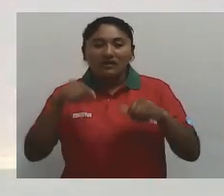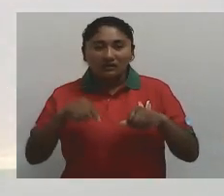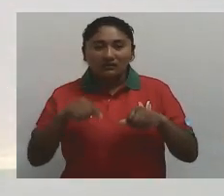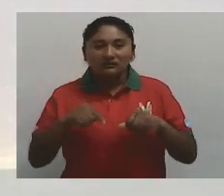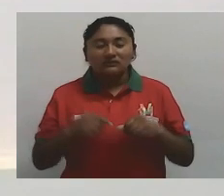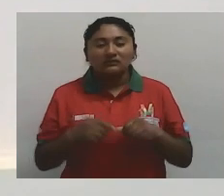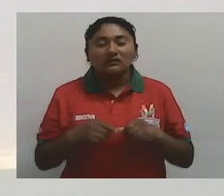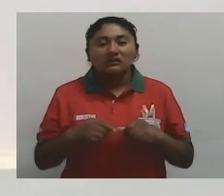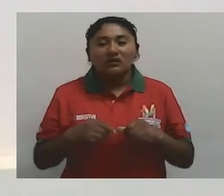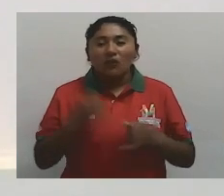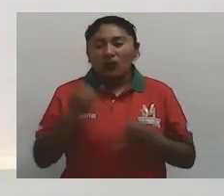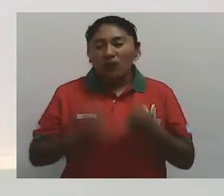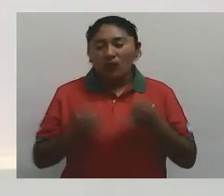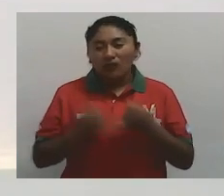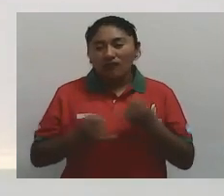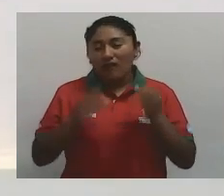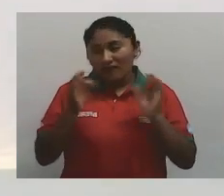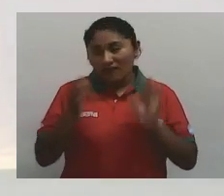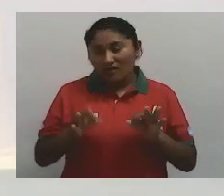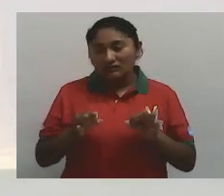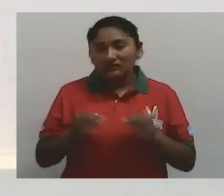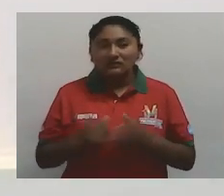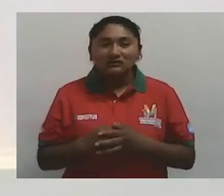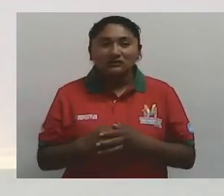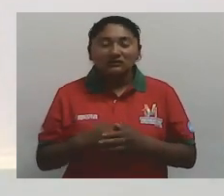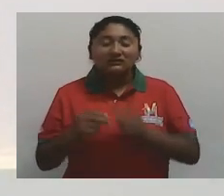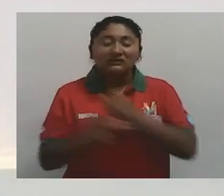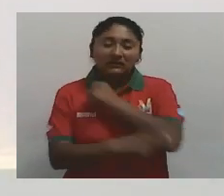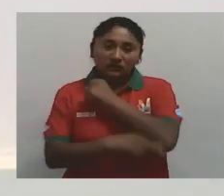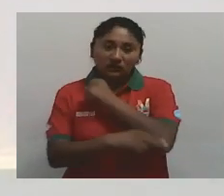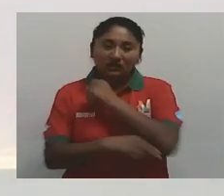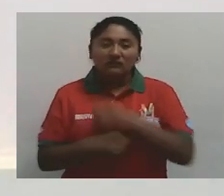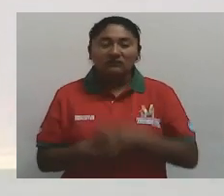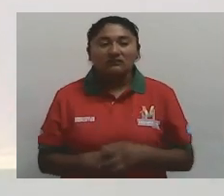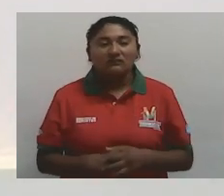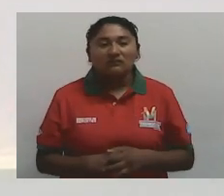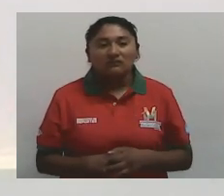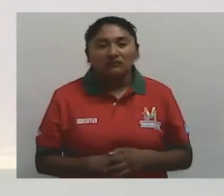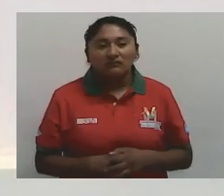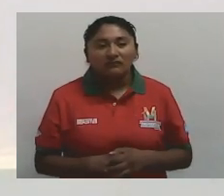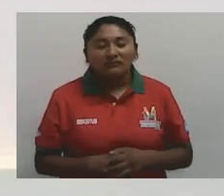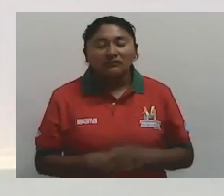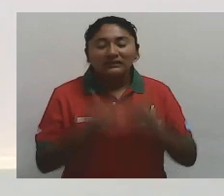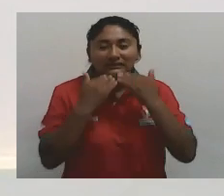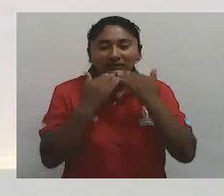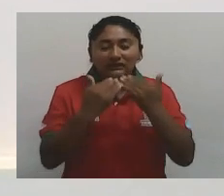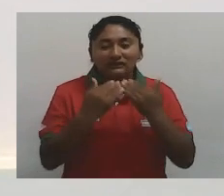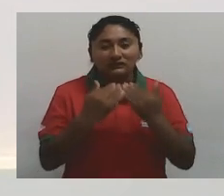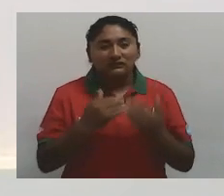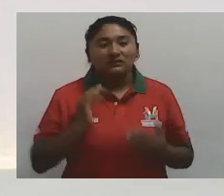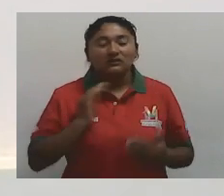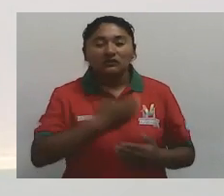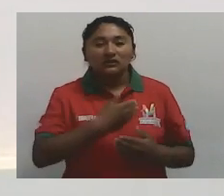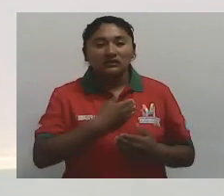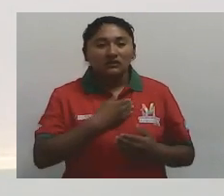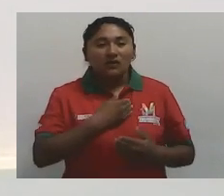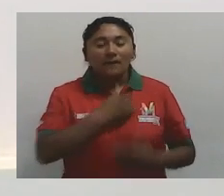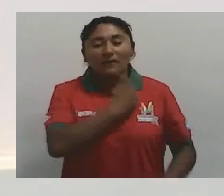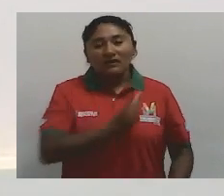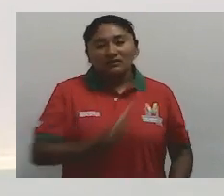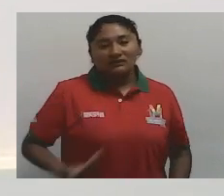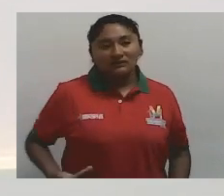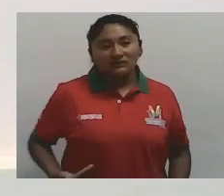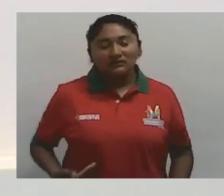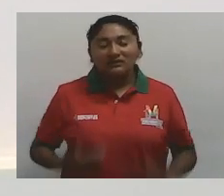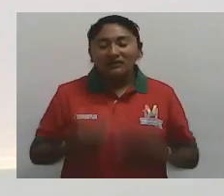y agradecimiento a nuestro presidente, que a través de él se hace posible esta